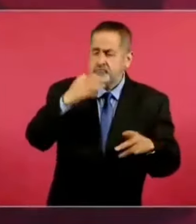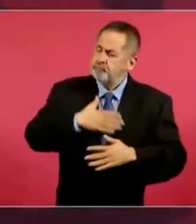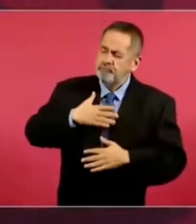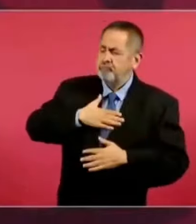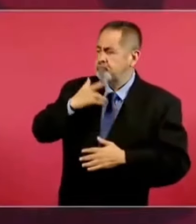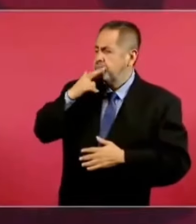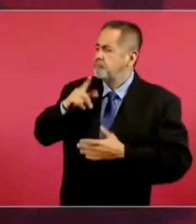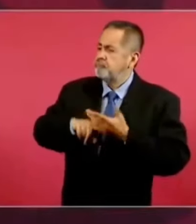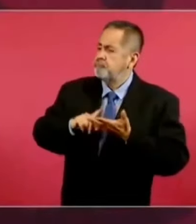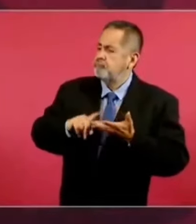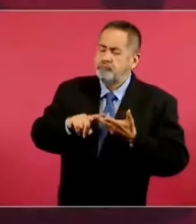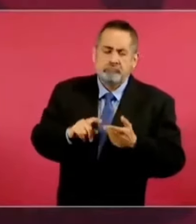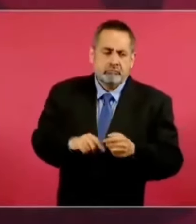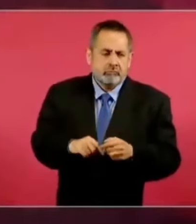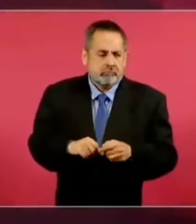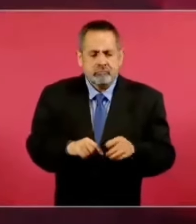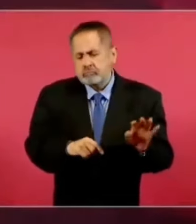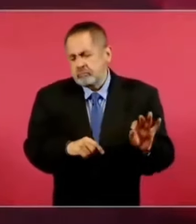nada más.